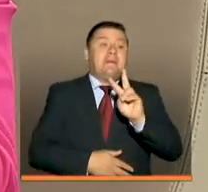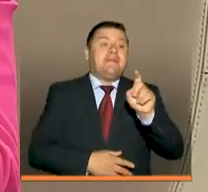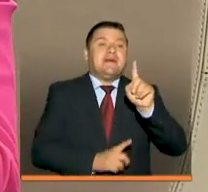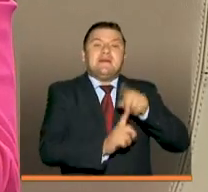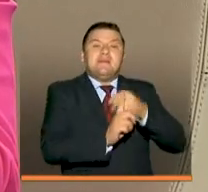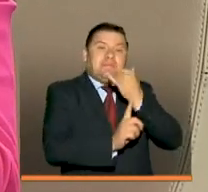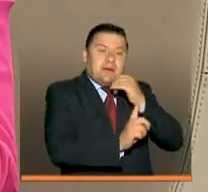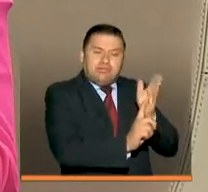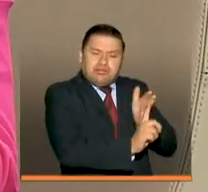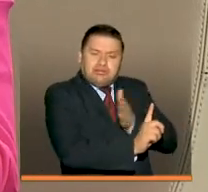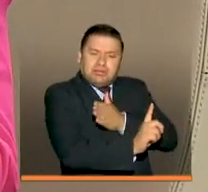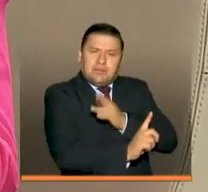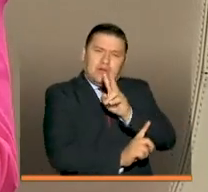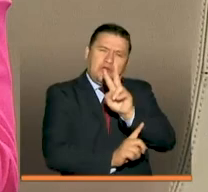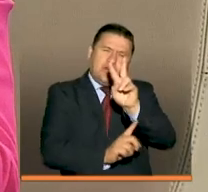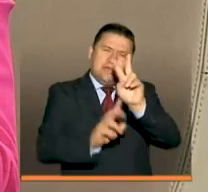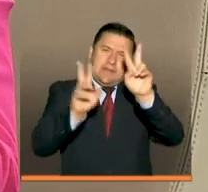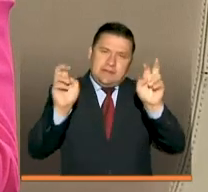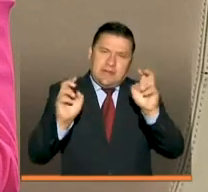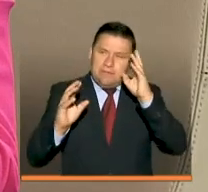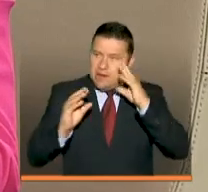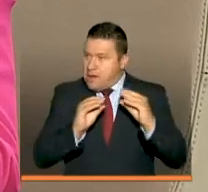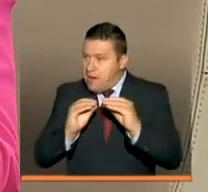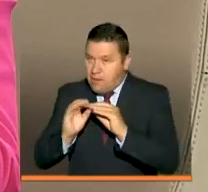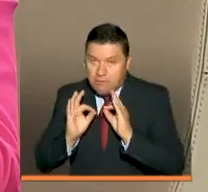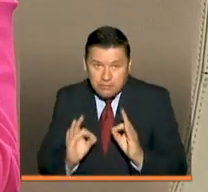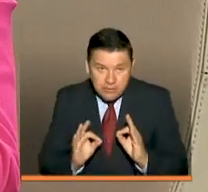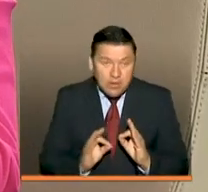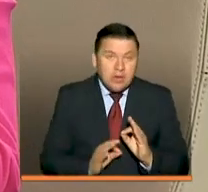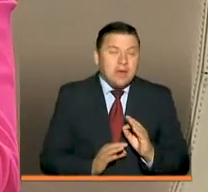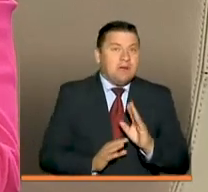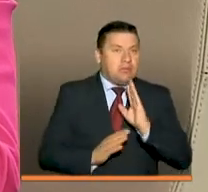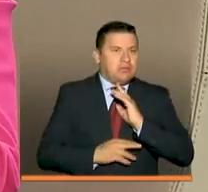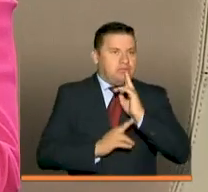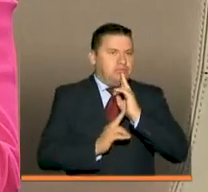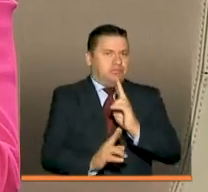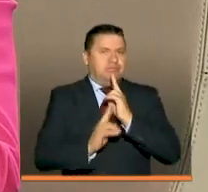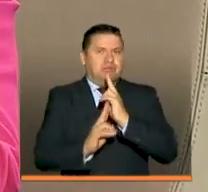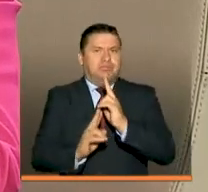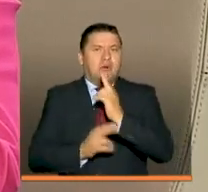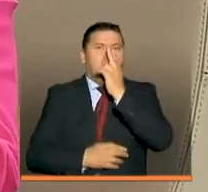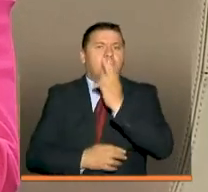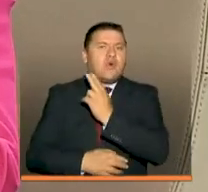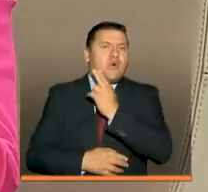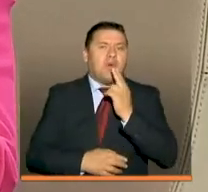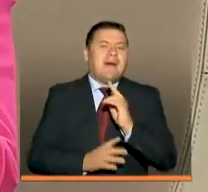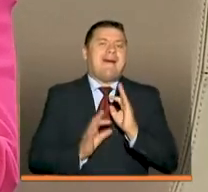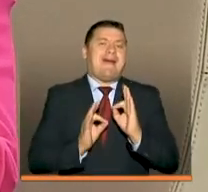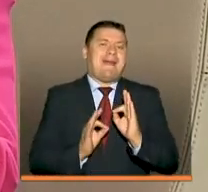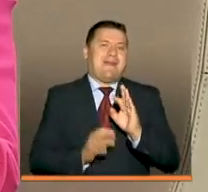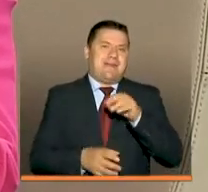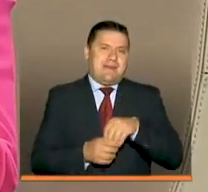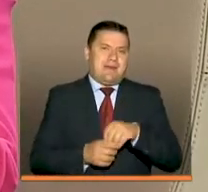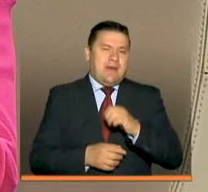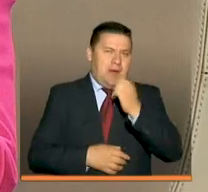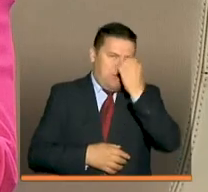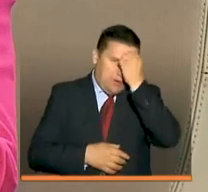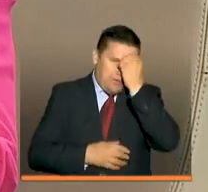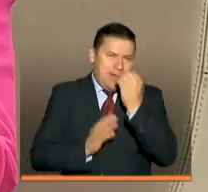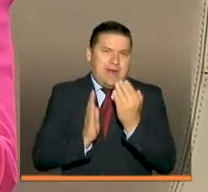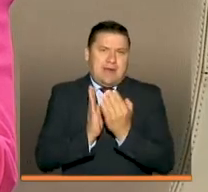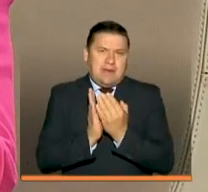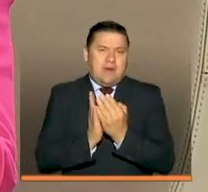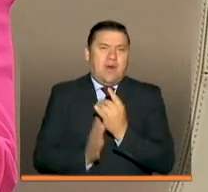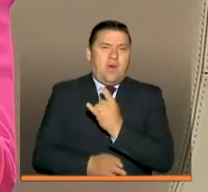Y esto refuerza dos temas, diría primero coherencia y corresponder a muchos compromisos con la calidad, con los maestros, con la